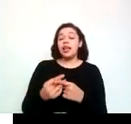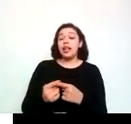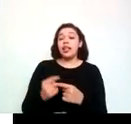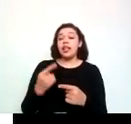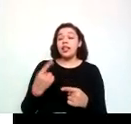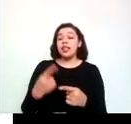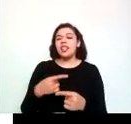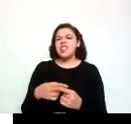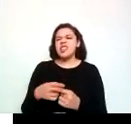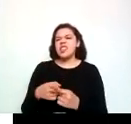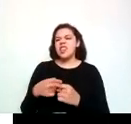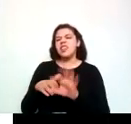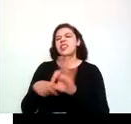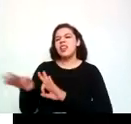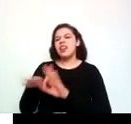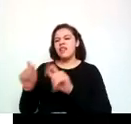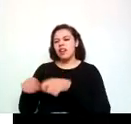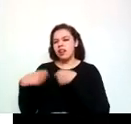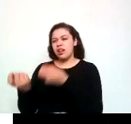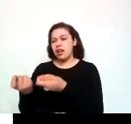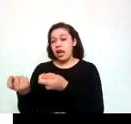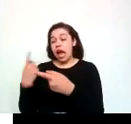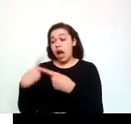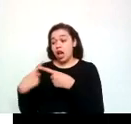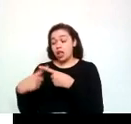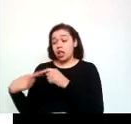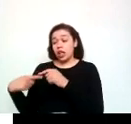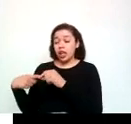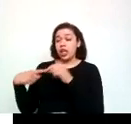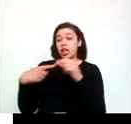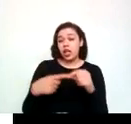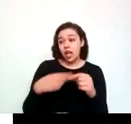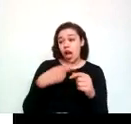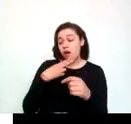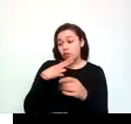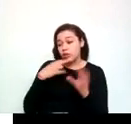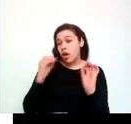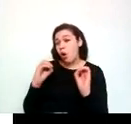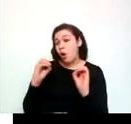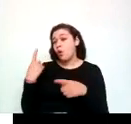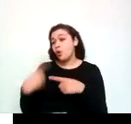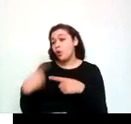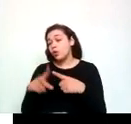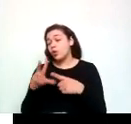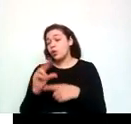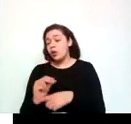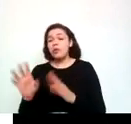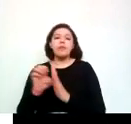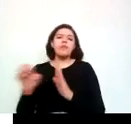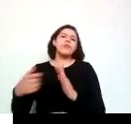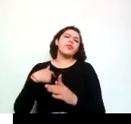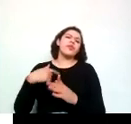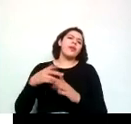trabajadores, ¿no? ¿A quién sí le debo de aplicar las guías de referencia y a quién no? Porque yo tengo